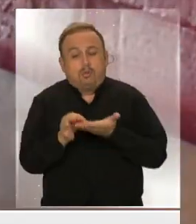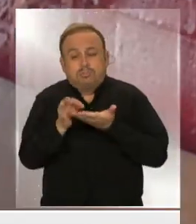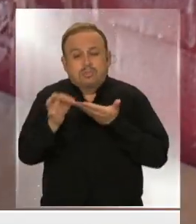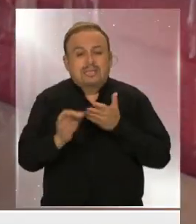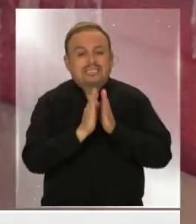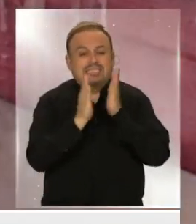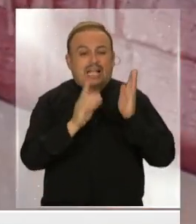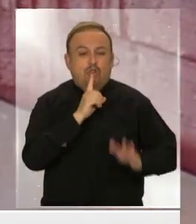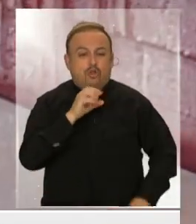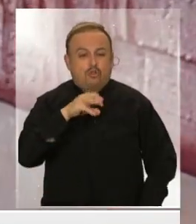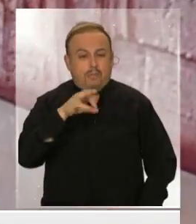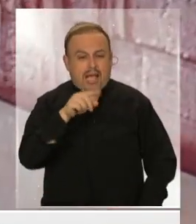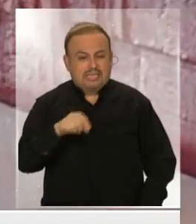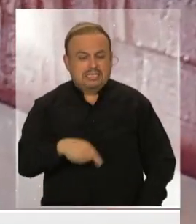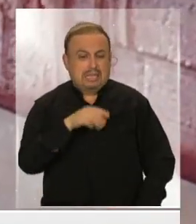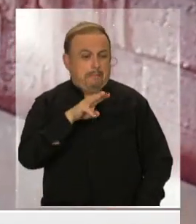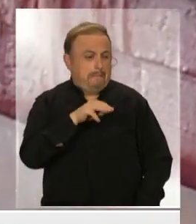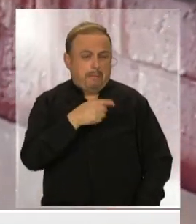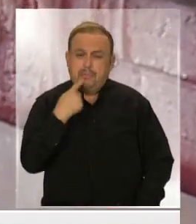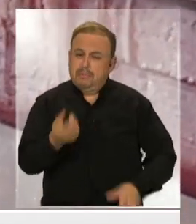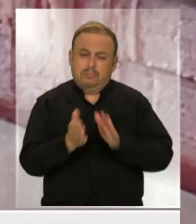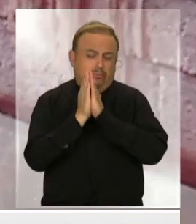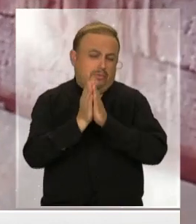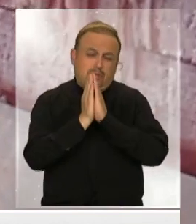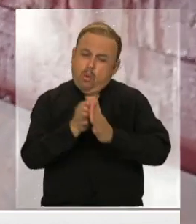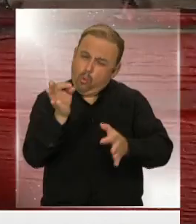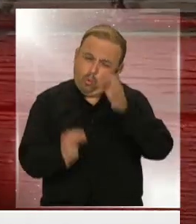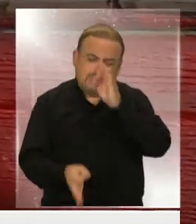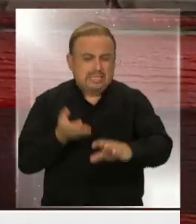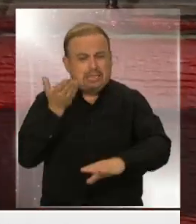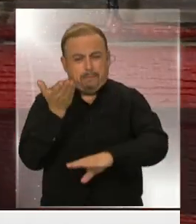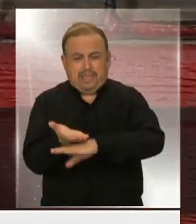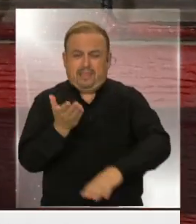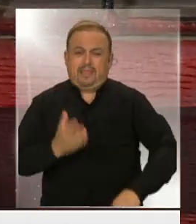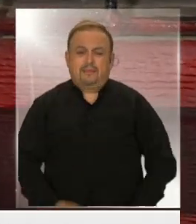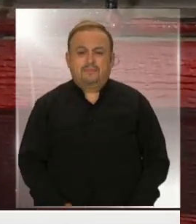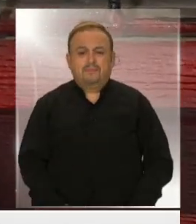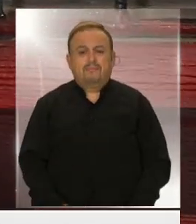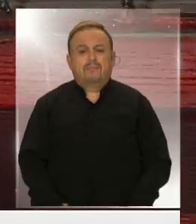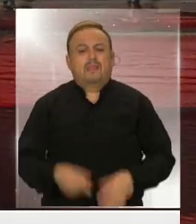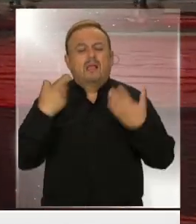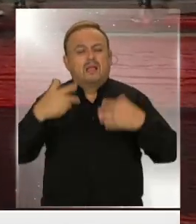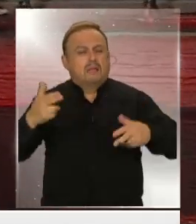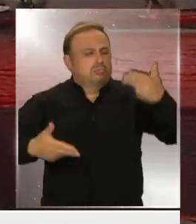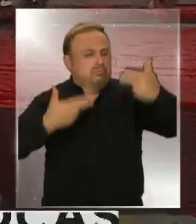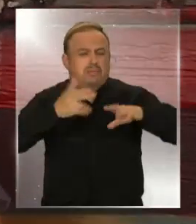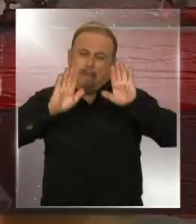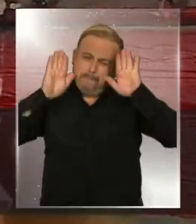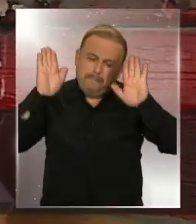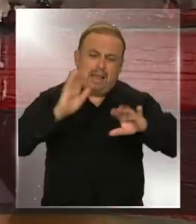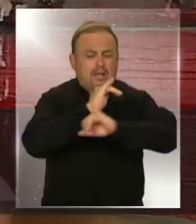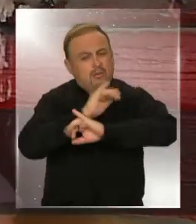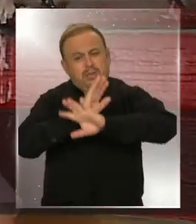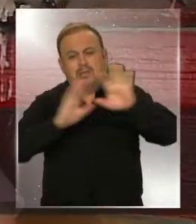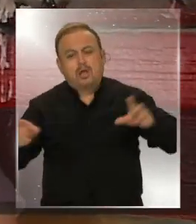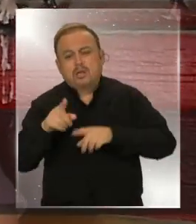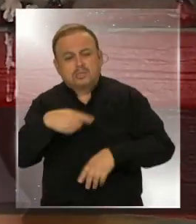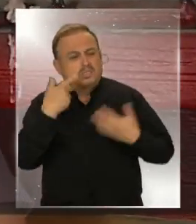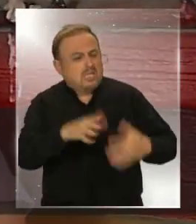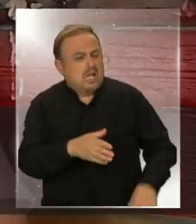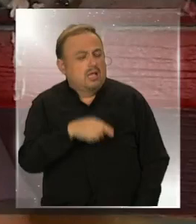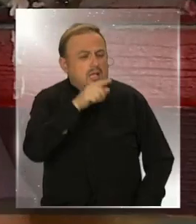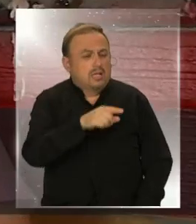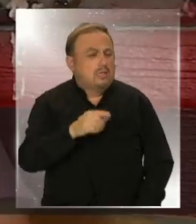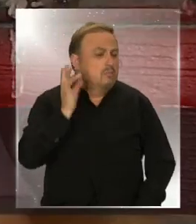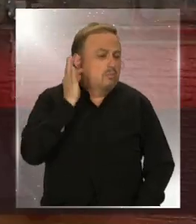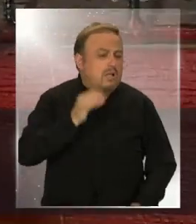Tomás. Una madre que lo único que ruega es que se haga justicia. Que paren las balaceras, ya mataron a una niña, siguen matando a otra niña más